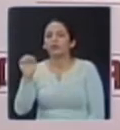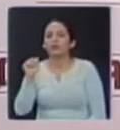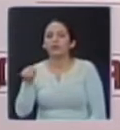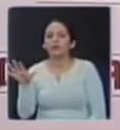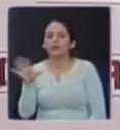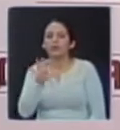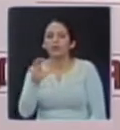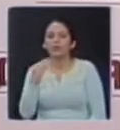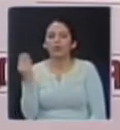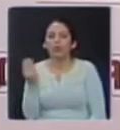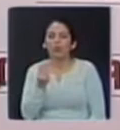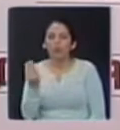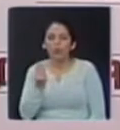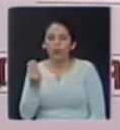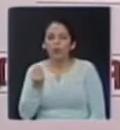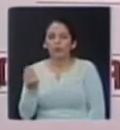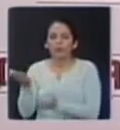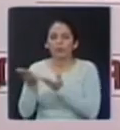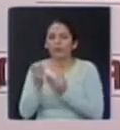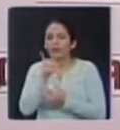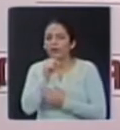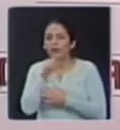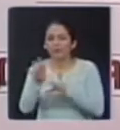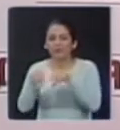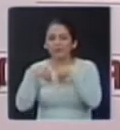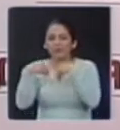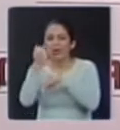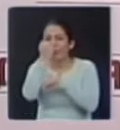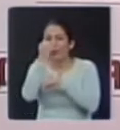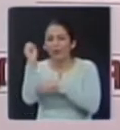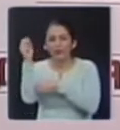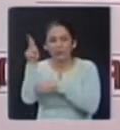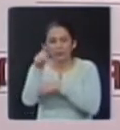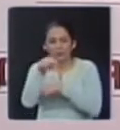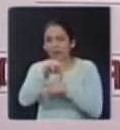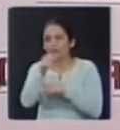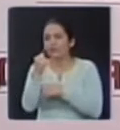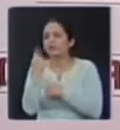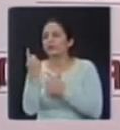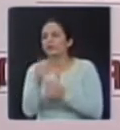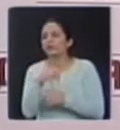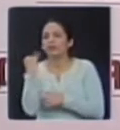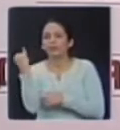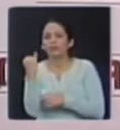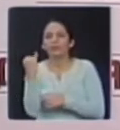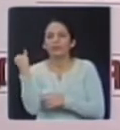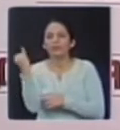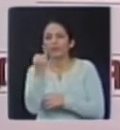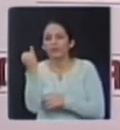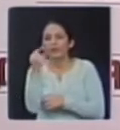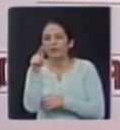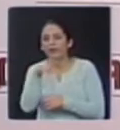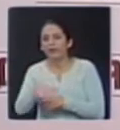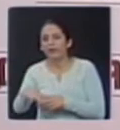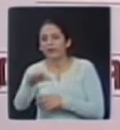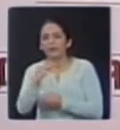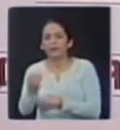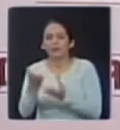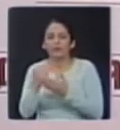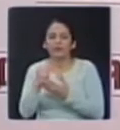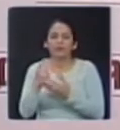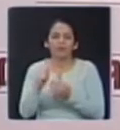huevos por parte de Supermaxi, este restaurante La Quinta me donó todos los plásticos, digamos, para poder servir, y la